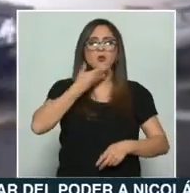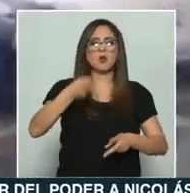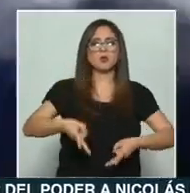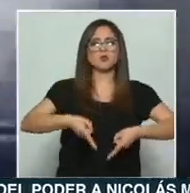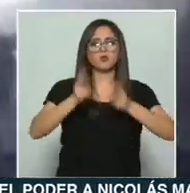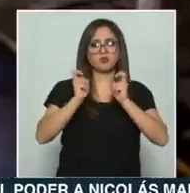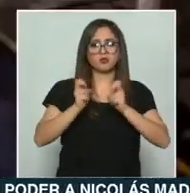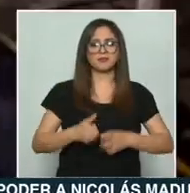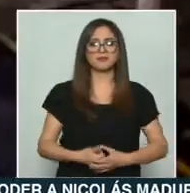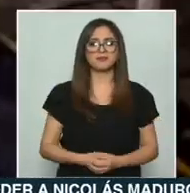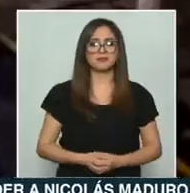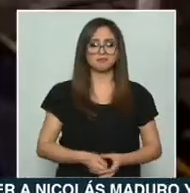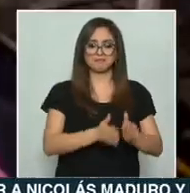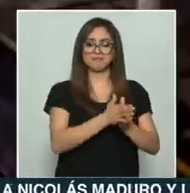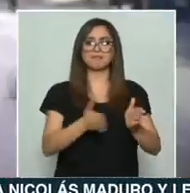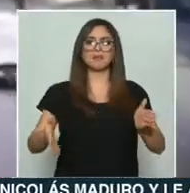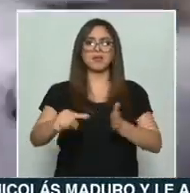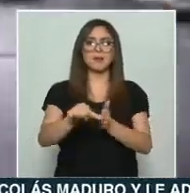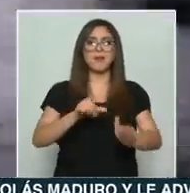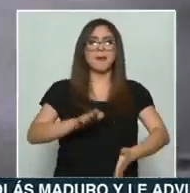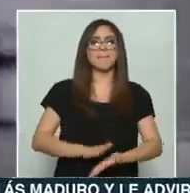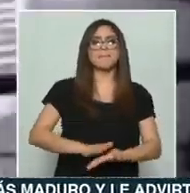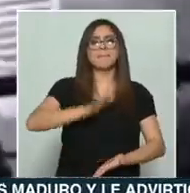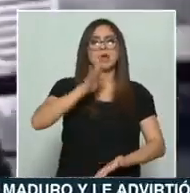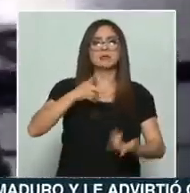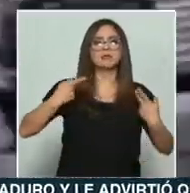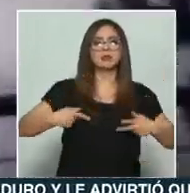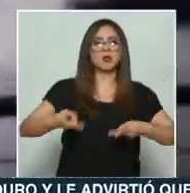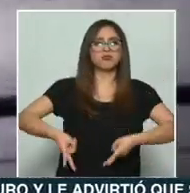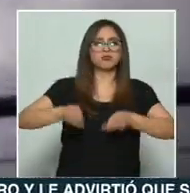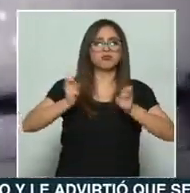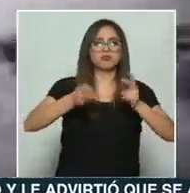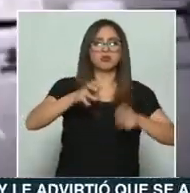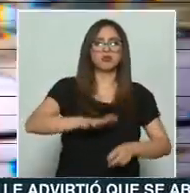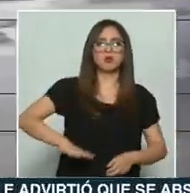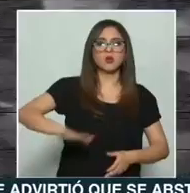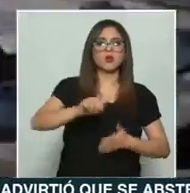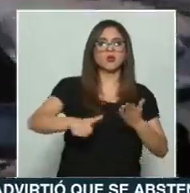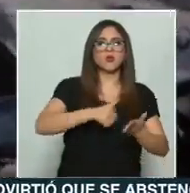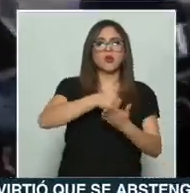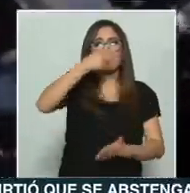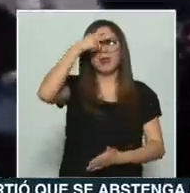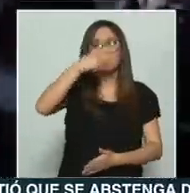En los meses recientes, el incremento en los asaltos en la Ciudad de México se ha convertido en algo común.